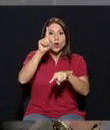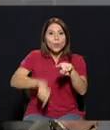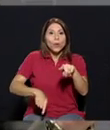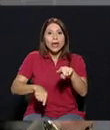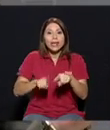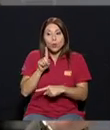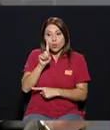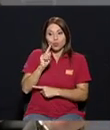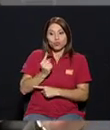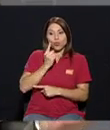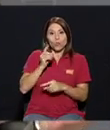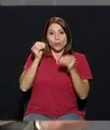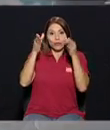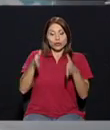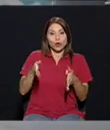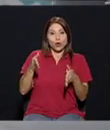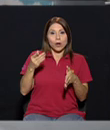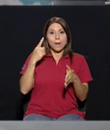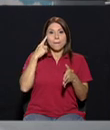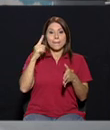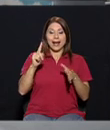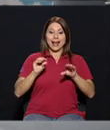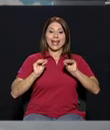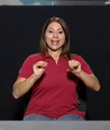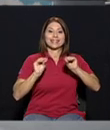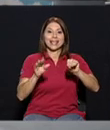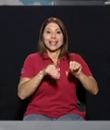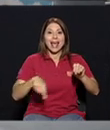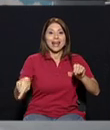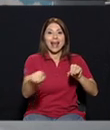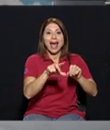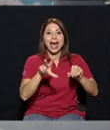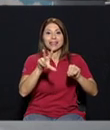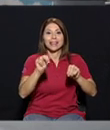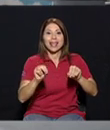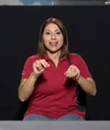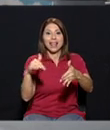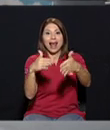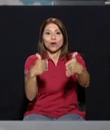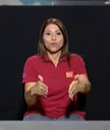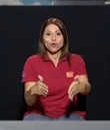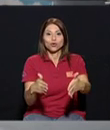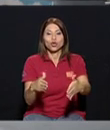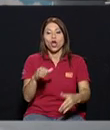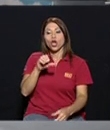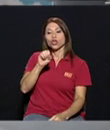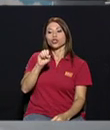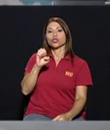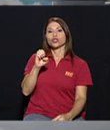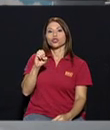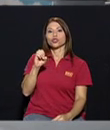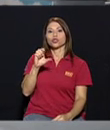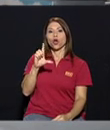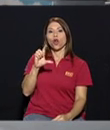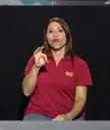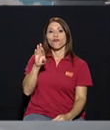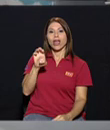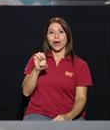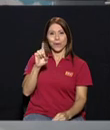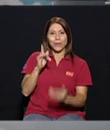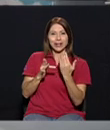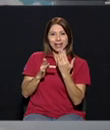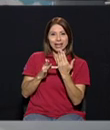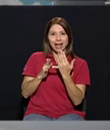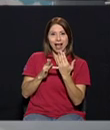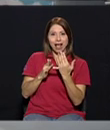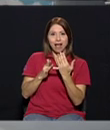alumnos solfeo, tiene que ser un profesor con un estudiante. Eso solo se puede lograr cuando usted tiene un fuero de autonomía